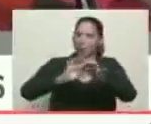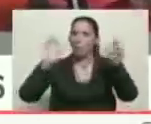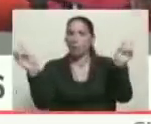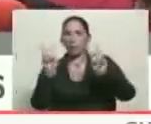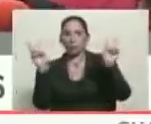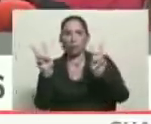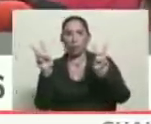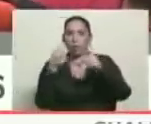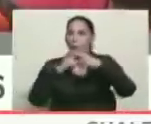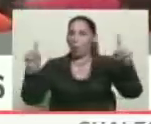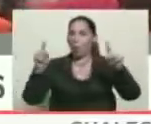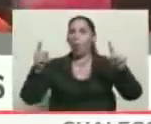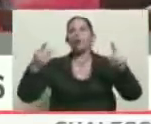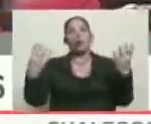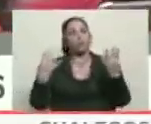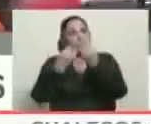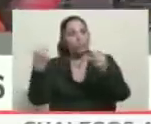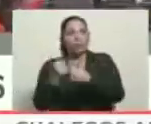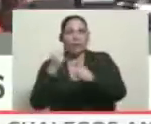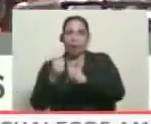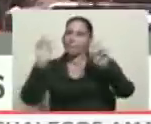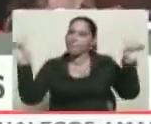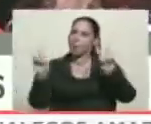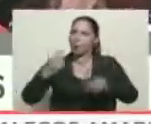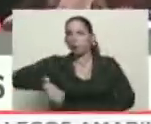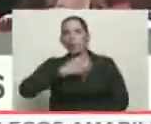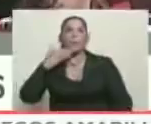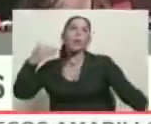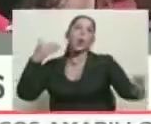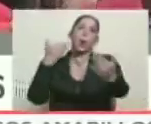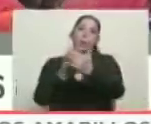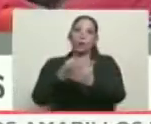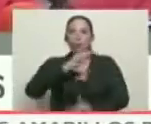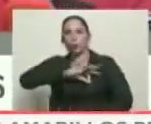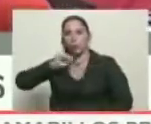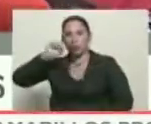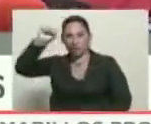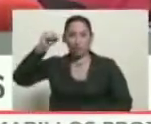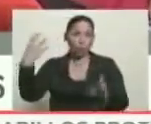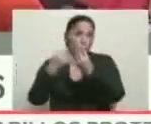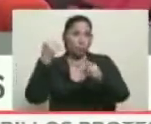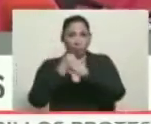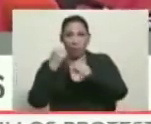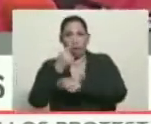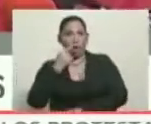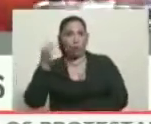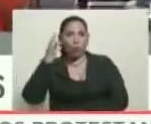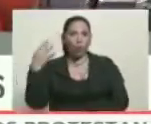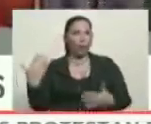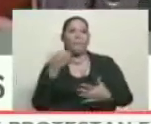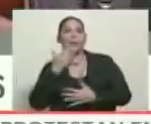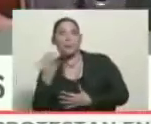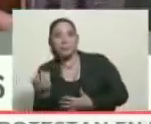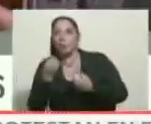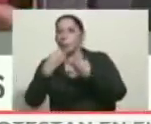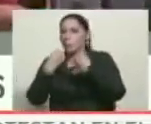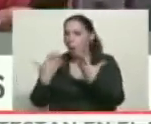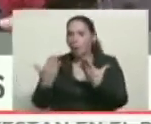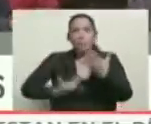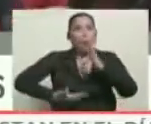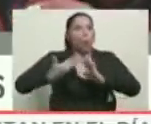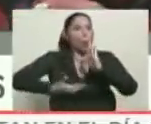que no sea con la clase trabajadora, una victoria de nuestra propuesta socialista, donde los trabajadores y las trabajadoras tienen, bueno, son pieza